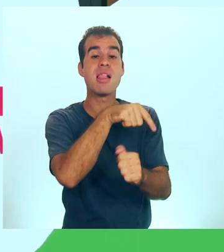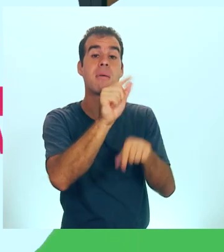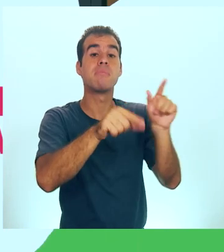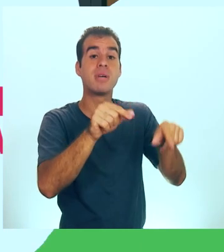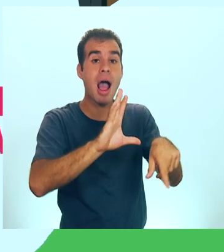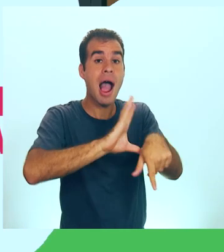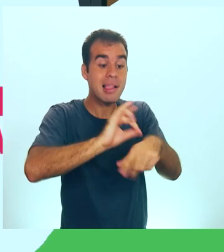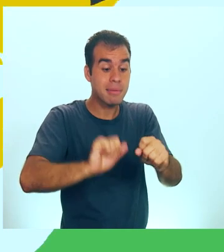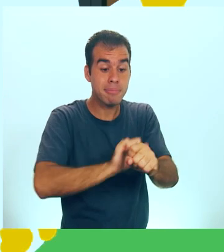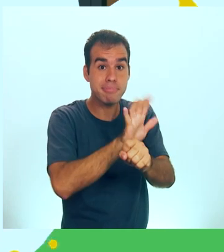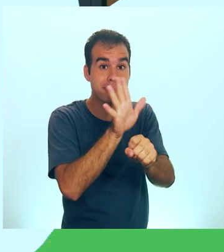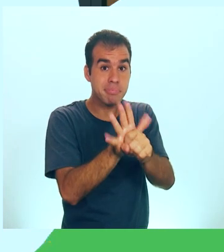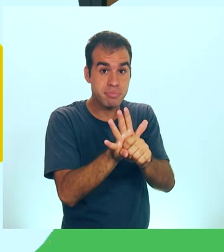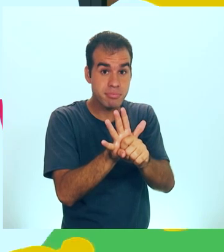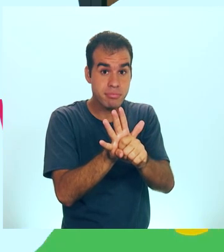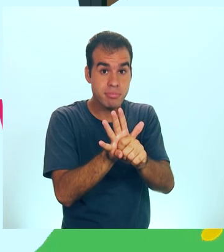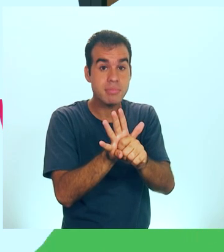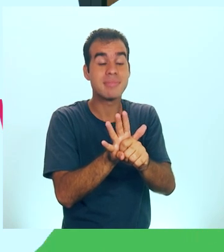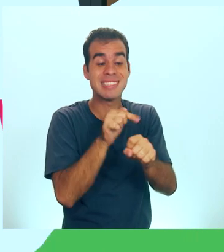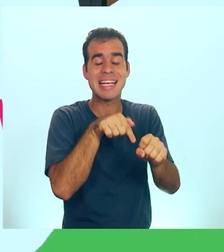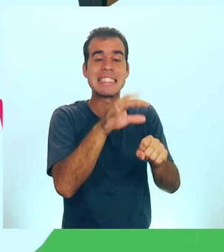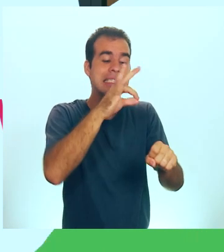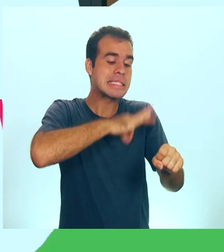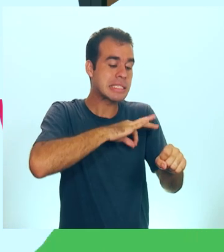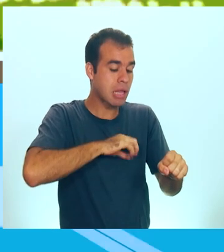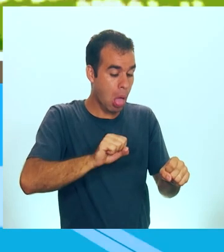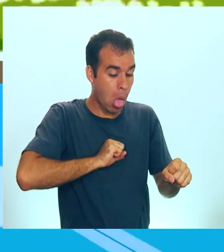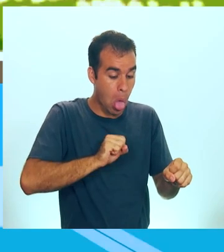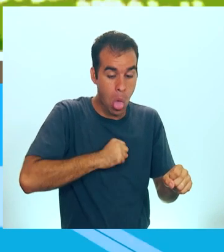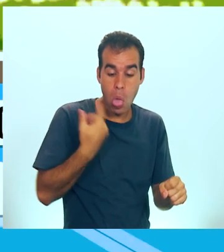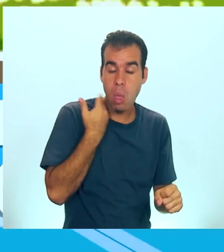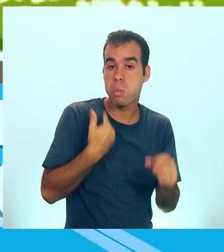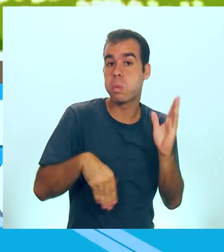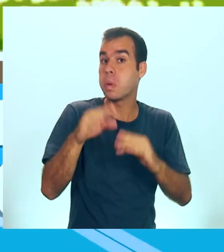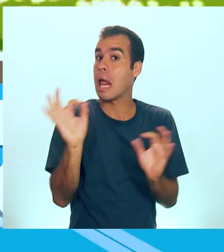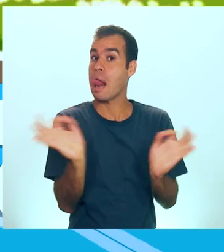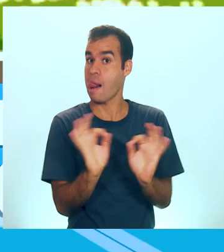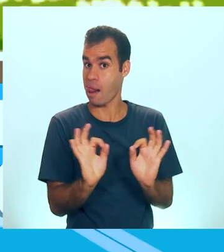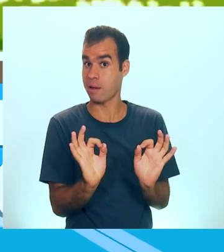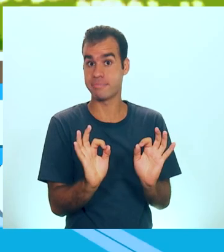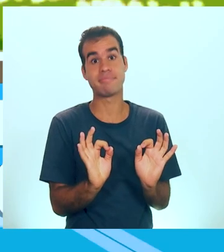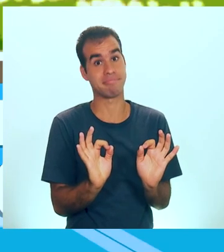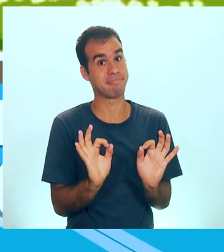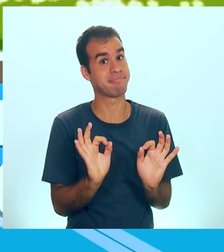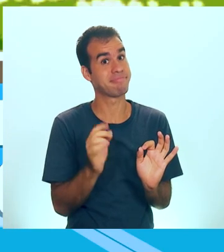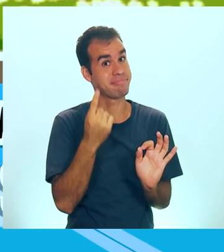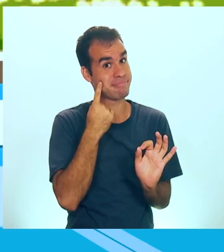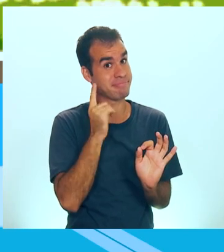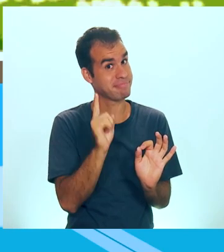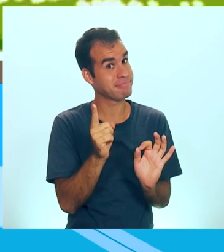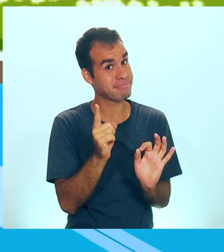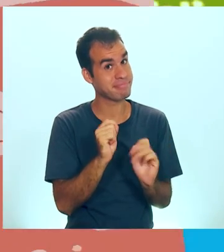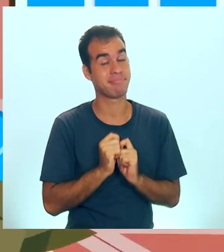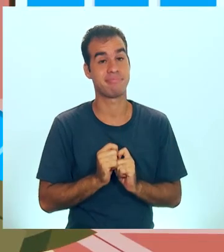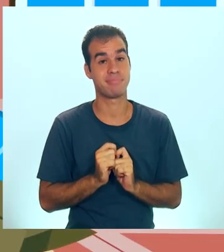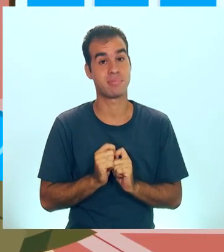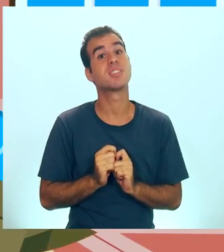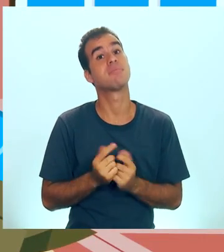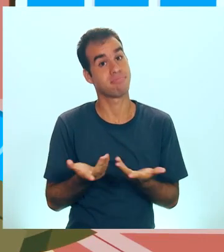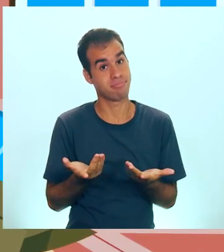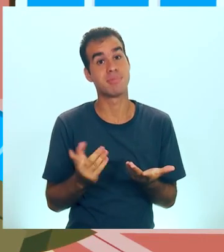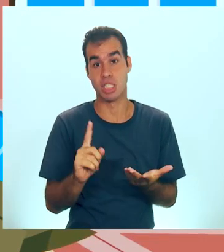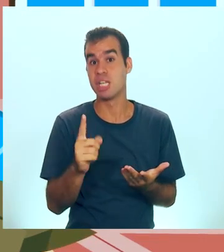positivas a la COVID-19 asintomáticas. Es decir, que no manifiestan ningún síntoma. Por